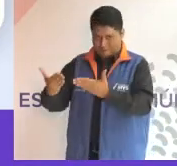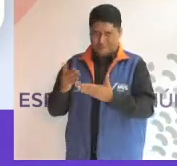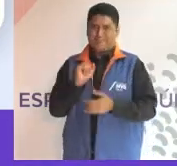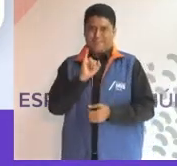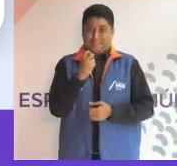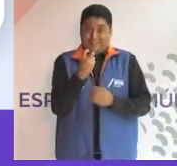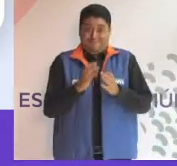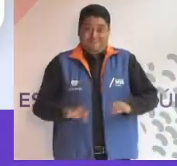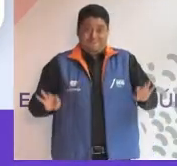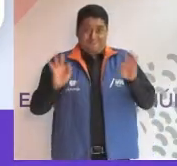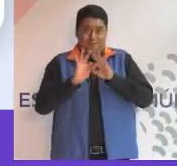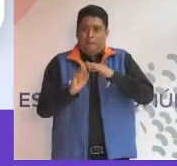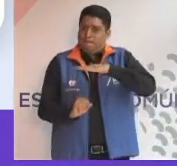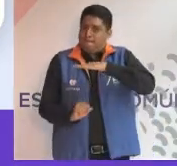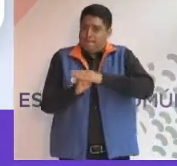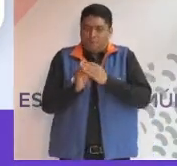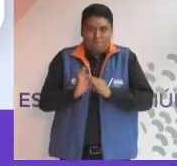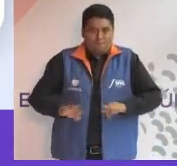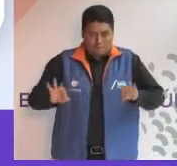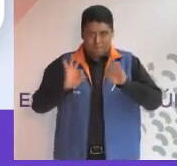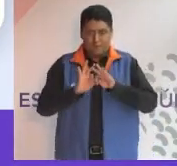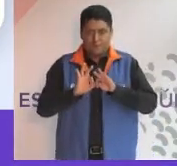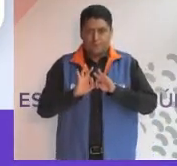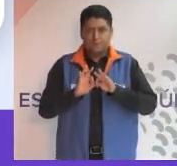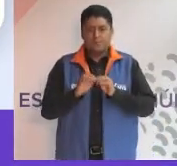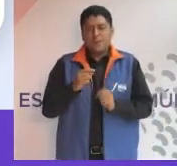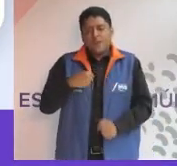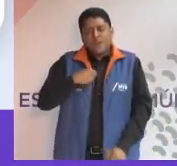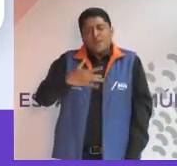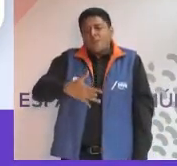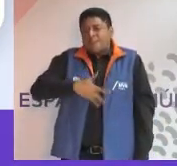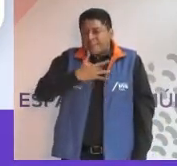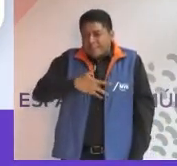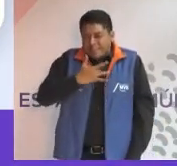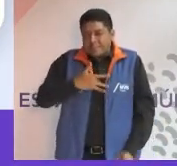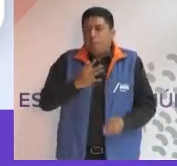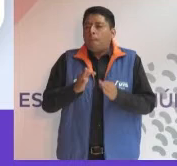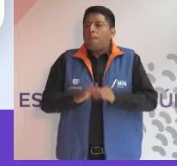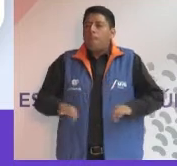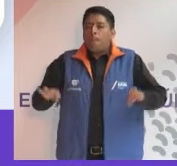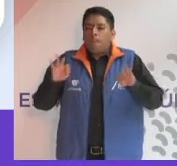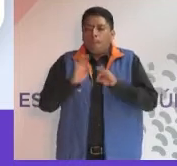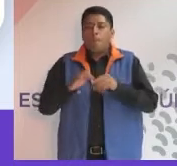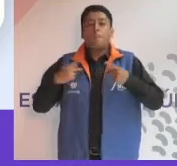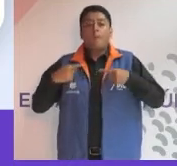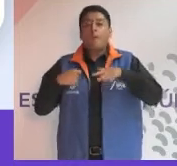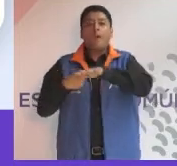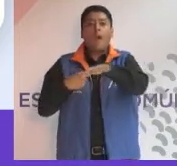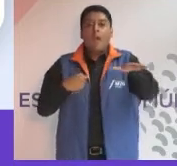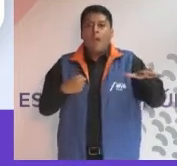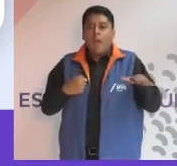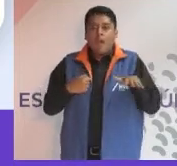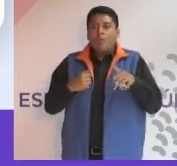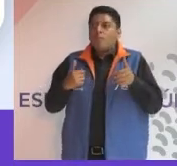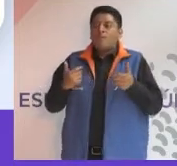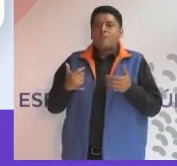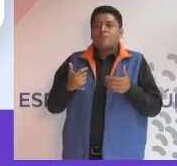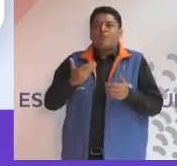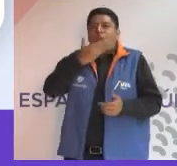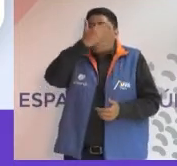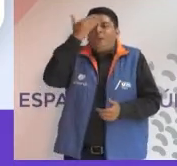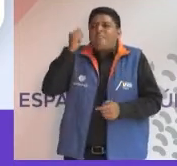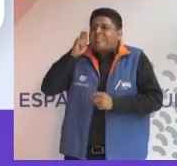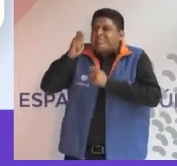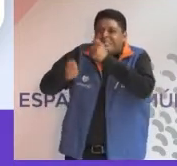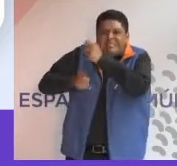creo que Jacqueline también lo hablaba ahorita, es la falta de conocimiento. Podemos partir, digamos, de la idea general, pues de que es